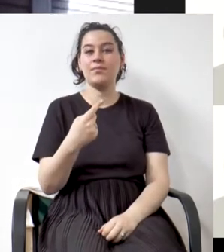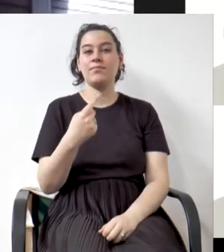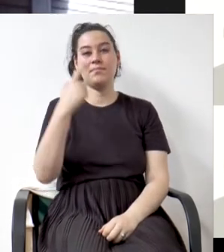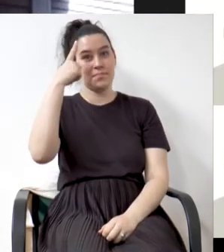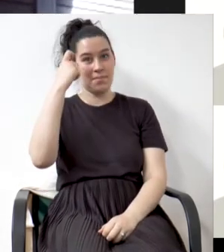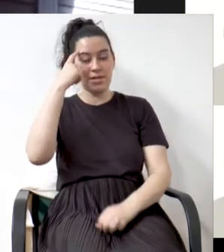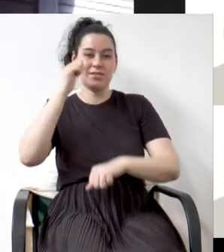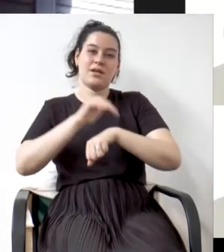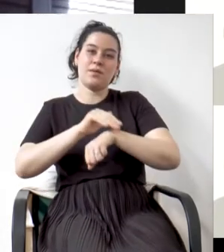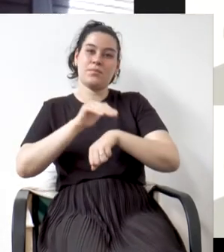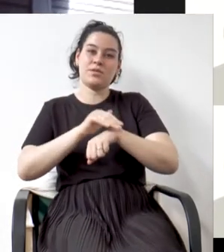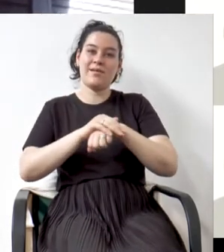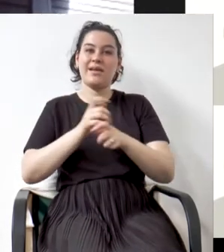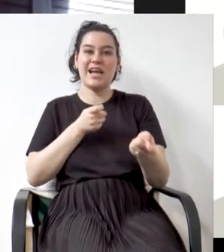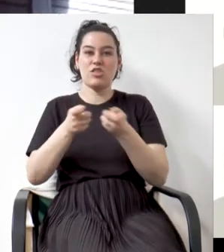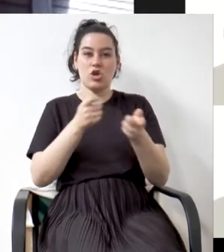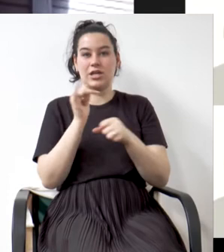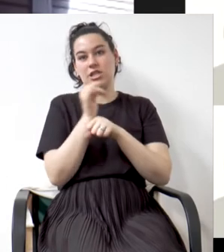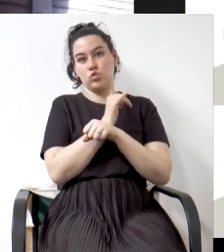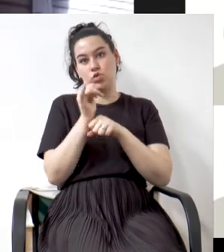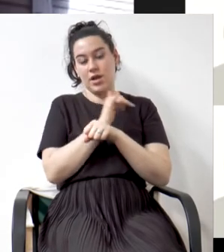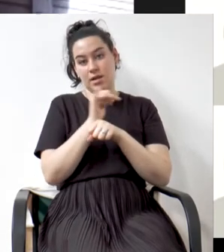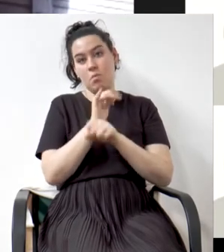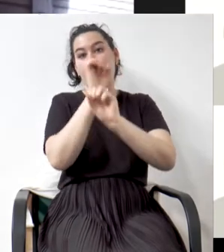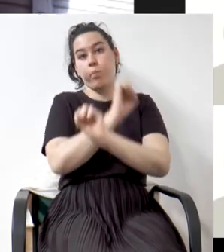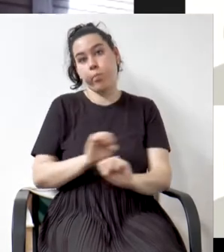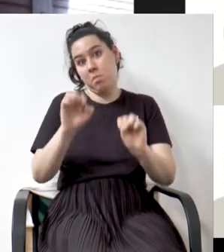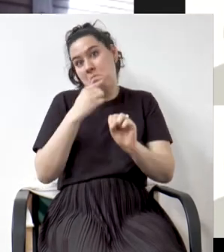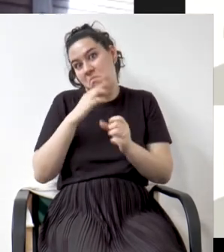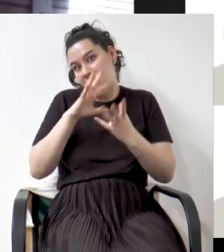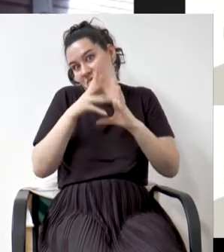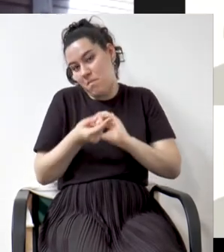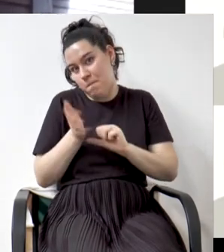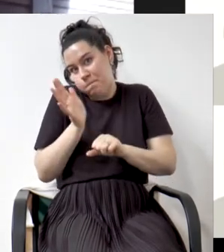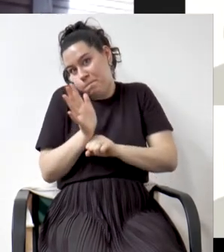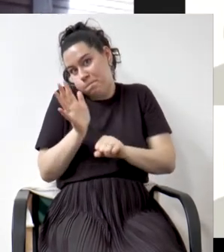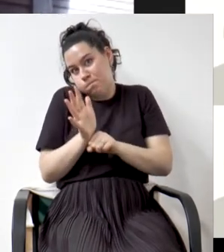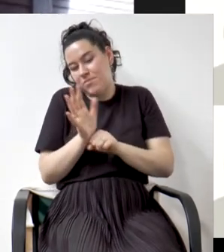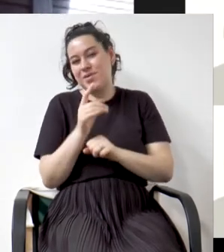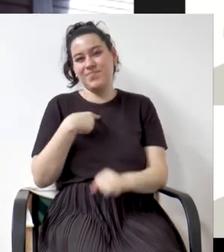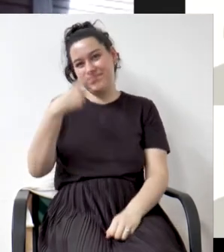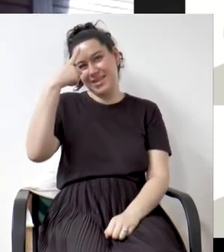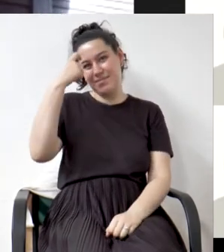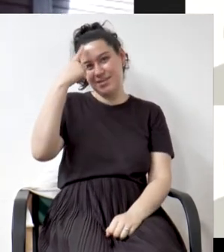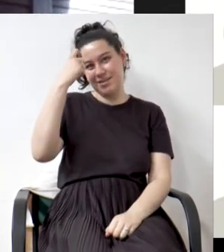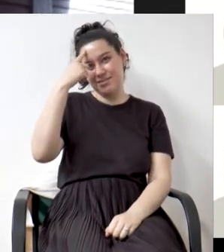mi experiencia como responsable de gestión institucional, si es que se puede decir de alguna forma, por mi experiencia en el CDC,